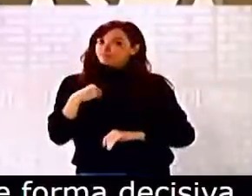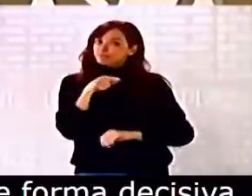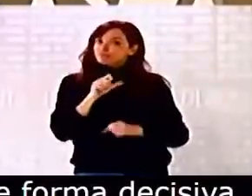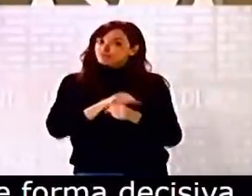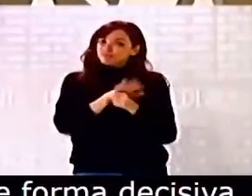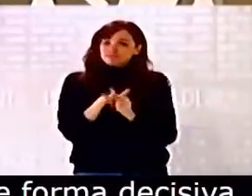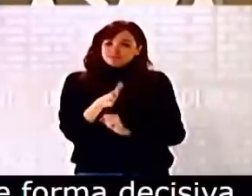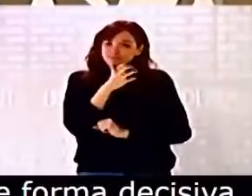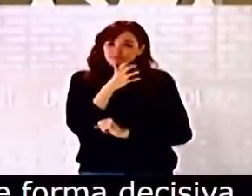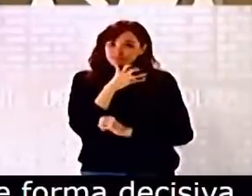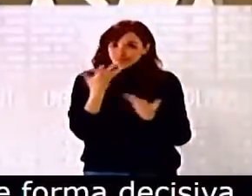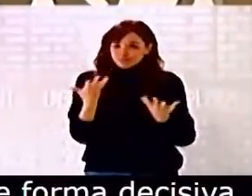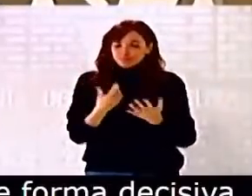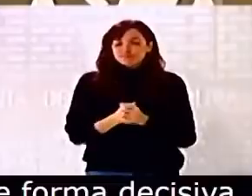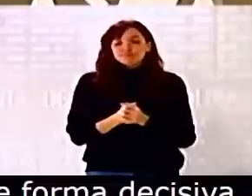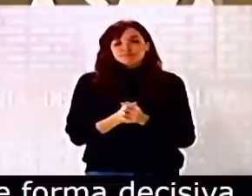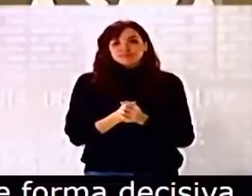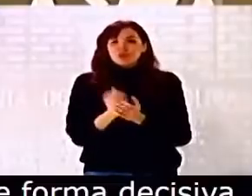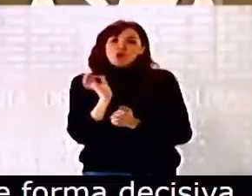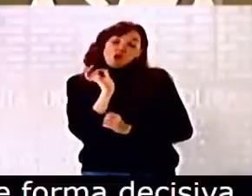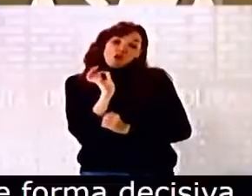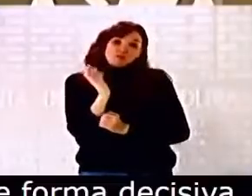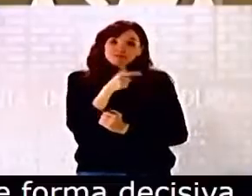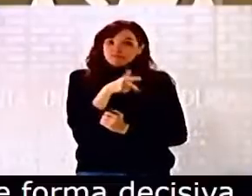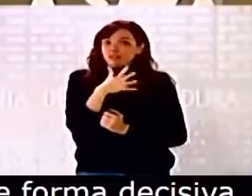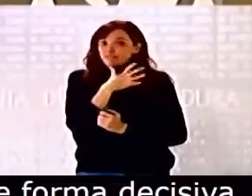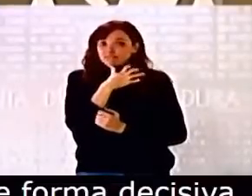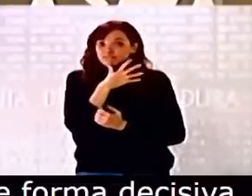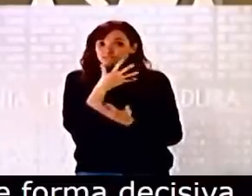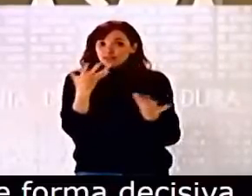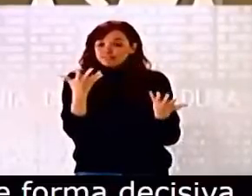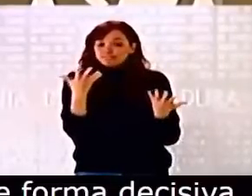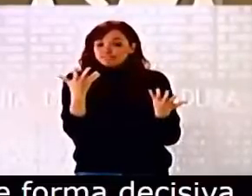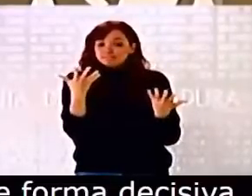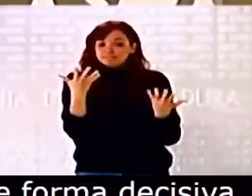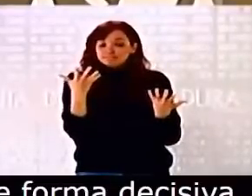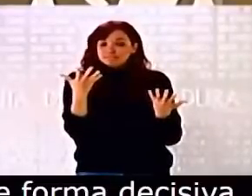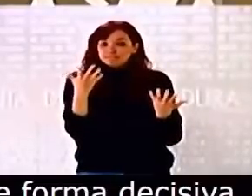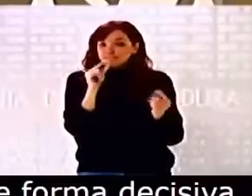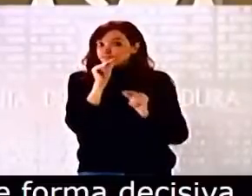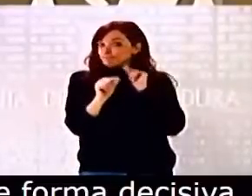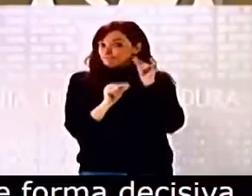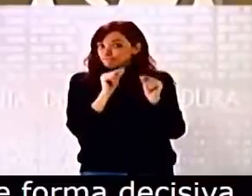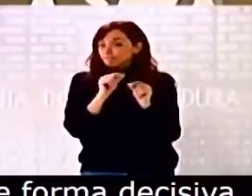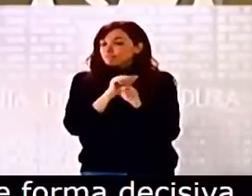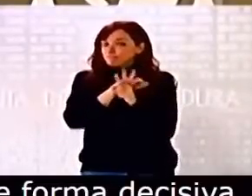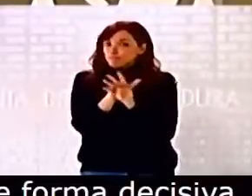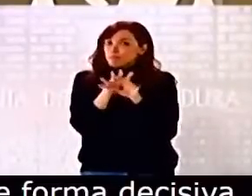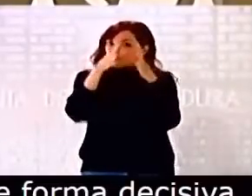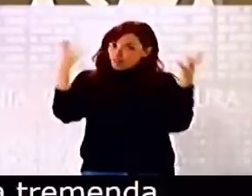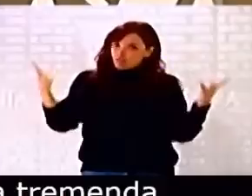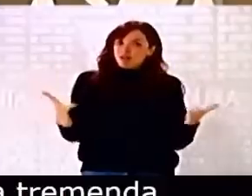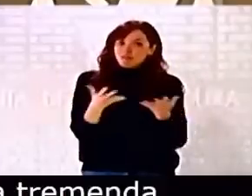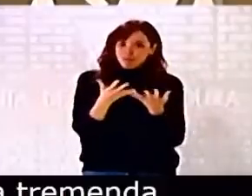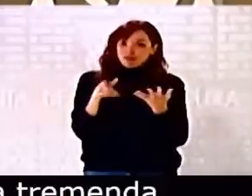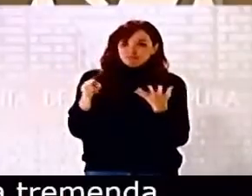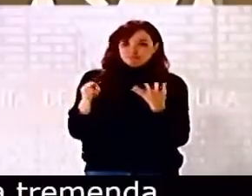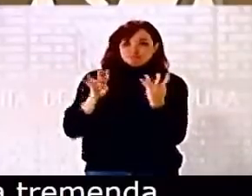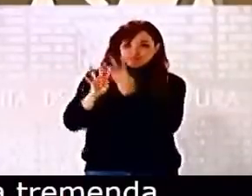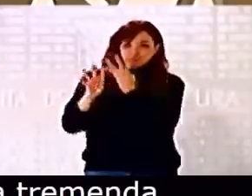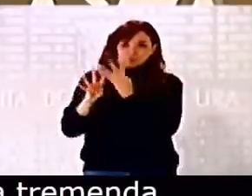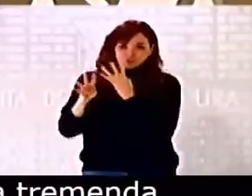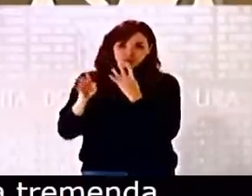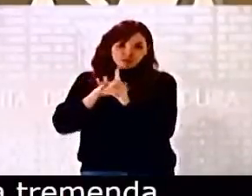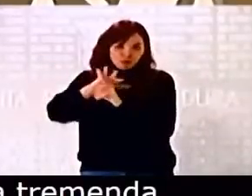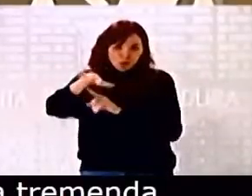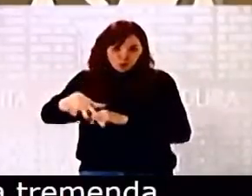esta tremenda infección o de esta tremenda pandemia. Por lo tanto,